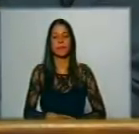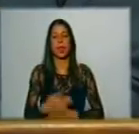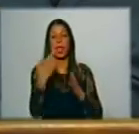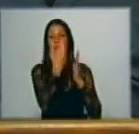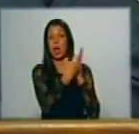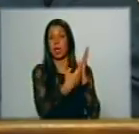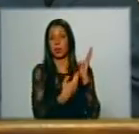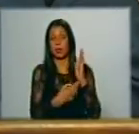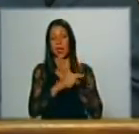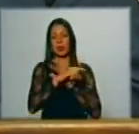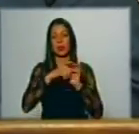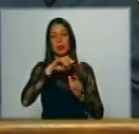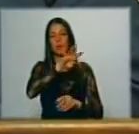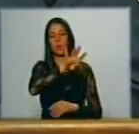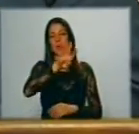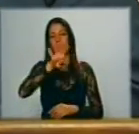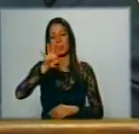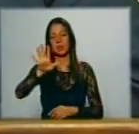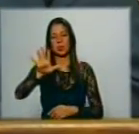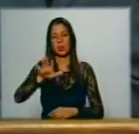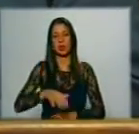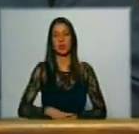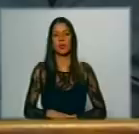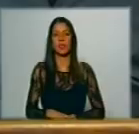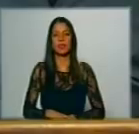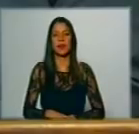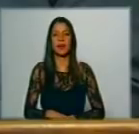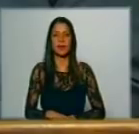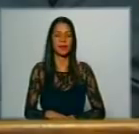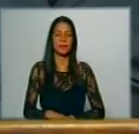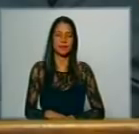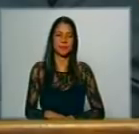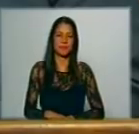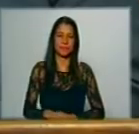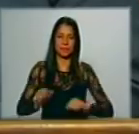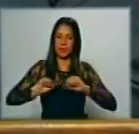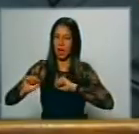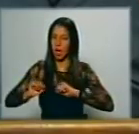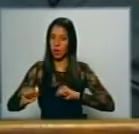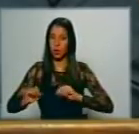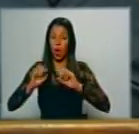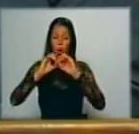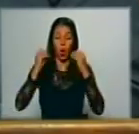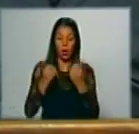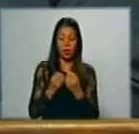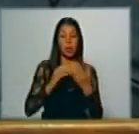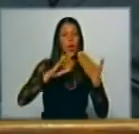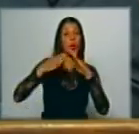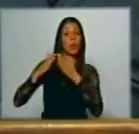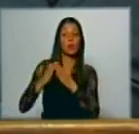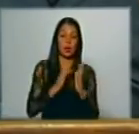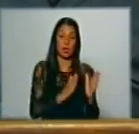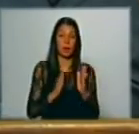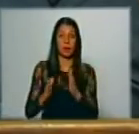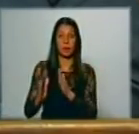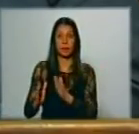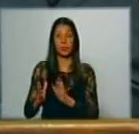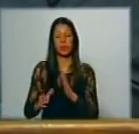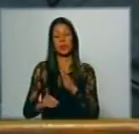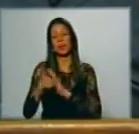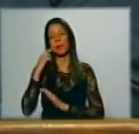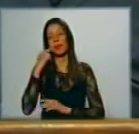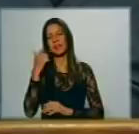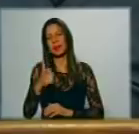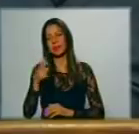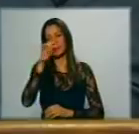Requisitos. Artículo 45. Para poder actuar como organización social para la defensa de las